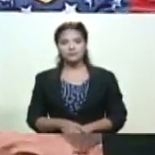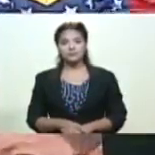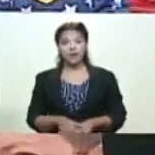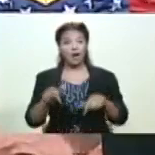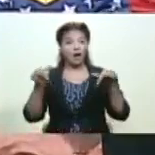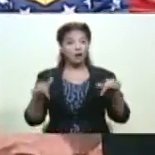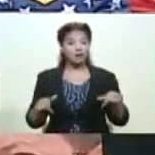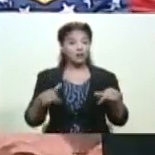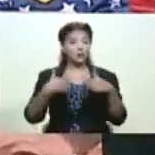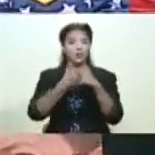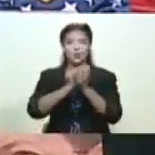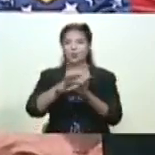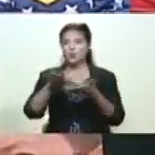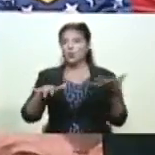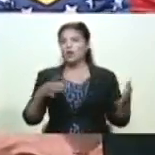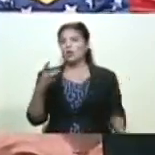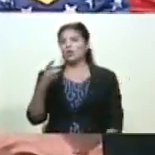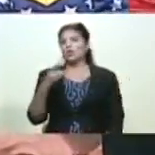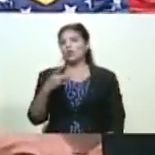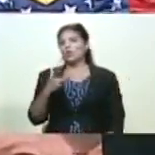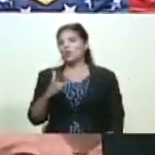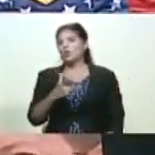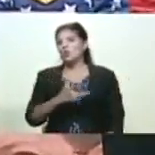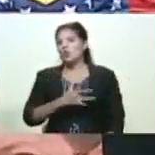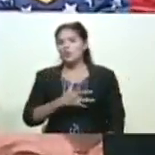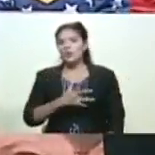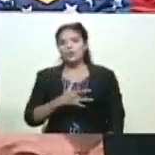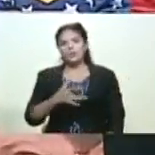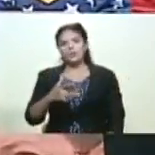llenaron de violencia y dolor Venezuela